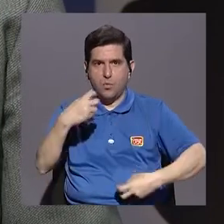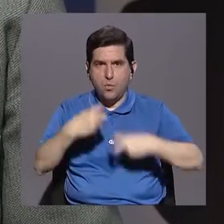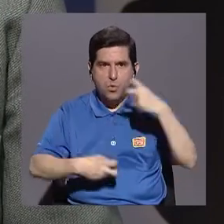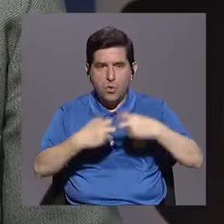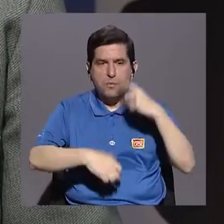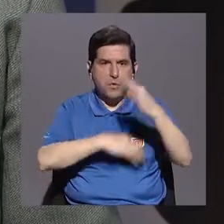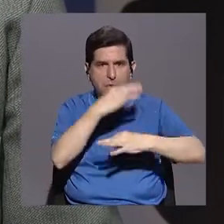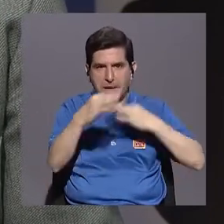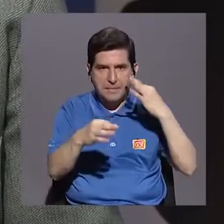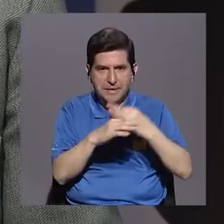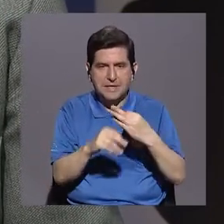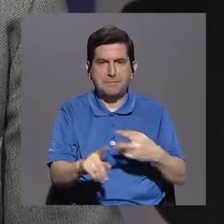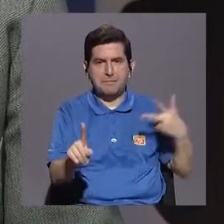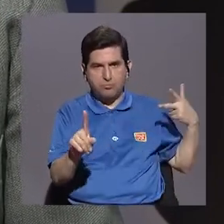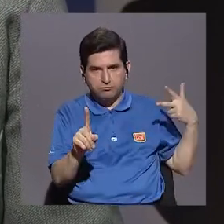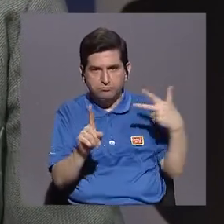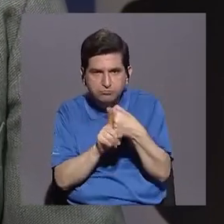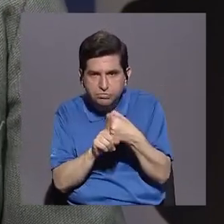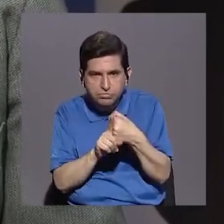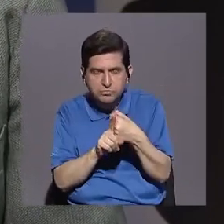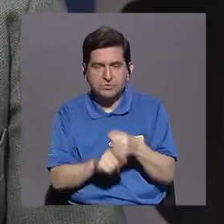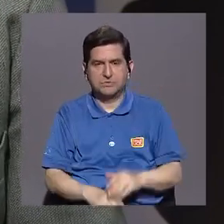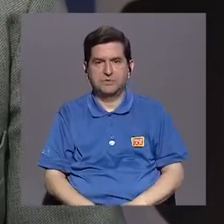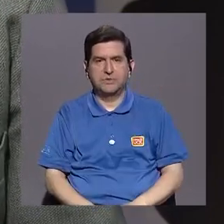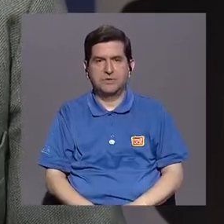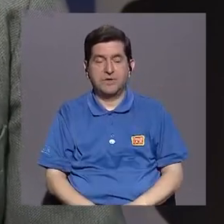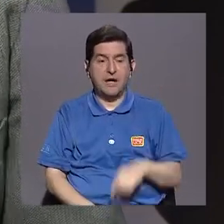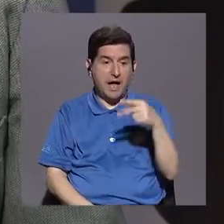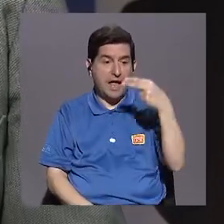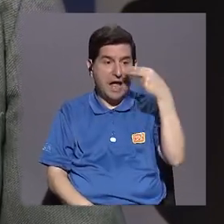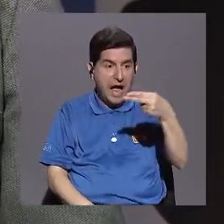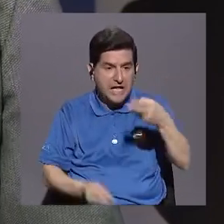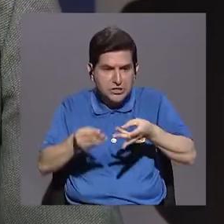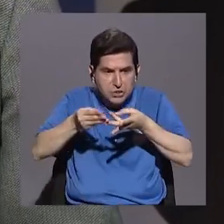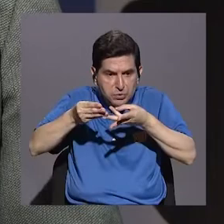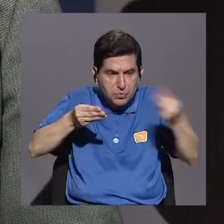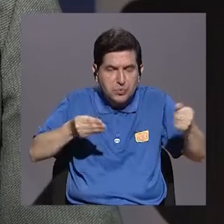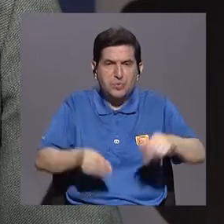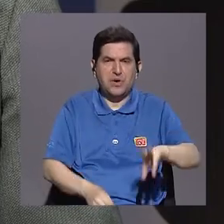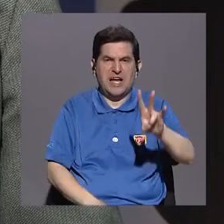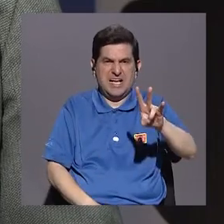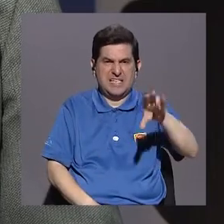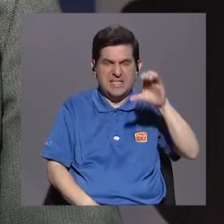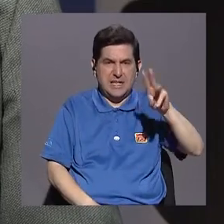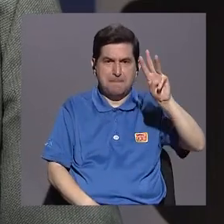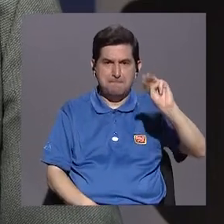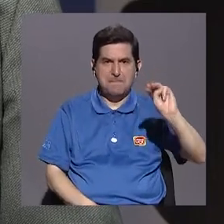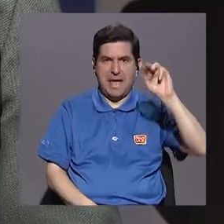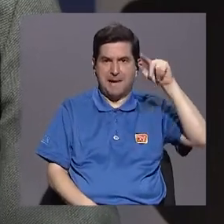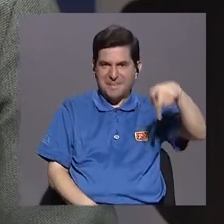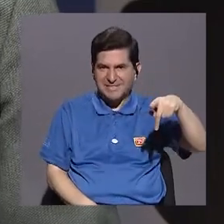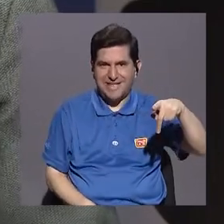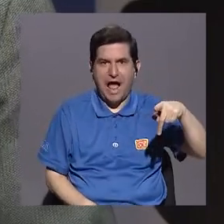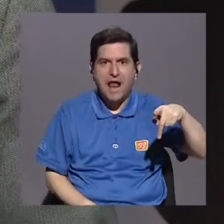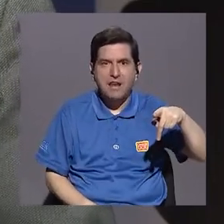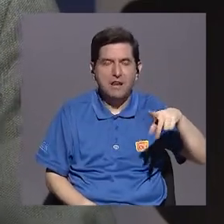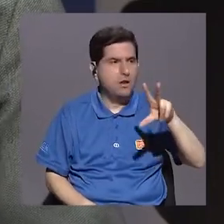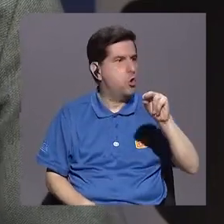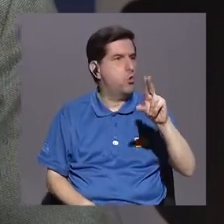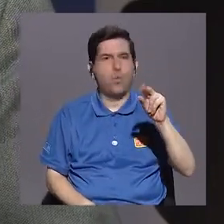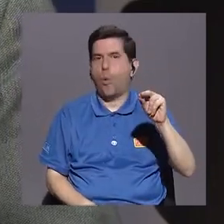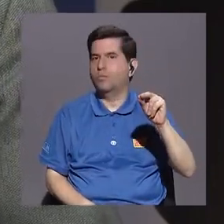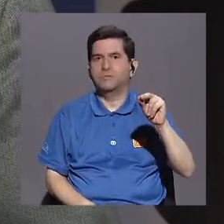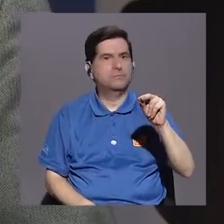tipo de accidente se le fuga hidrógeno a 700 vega pascal es no ahí ya los